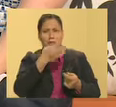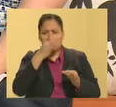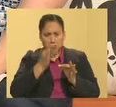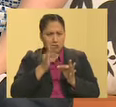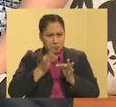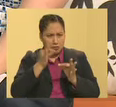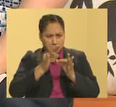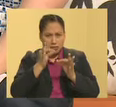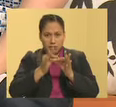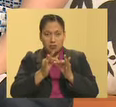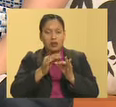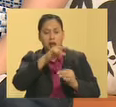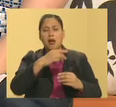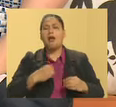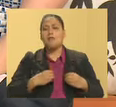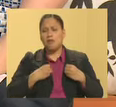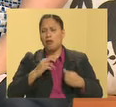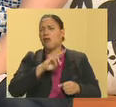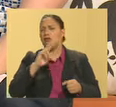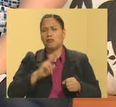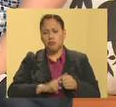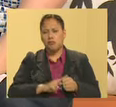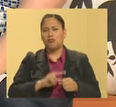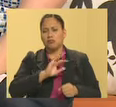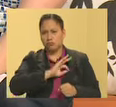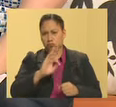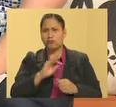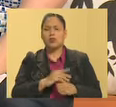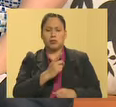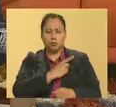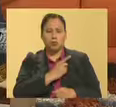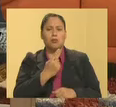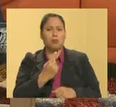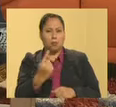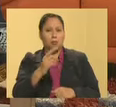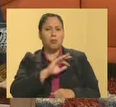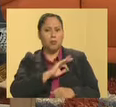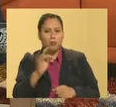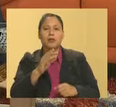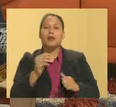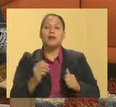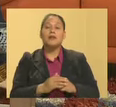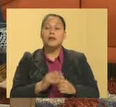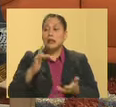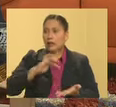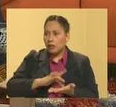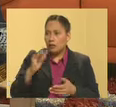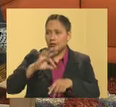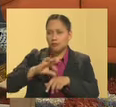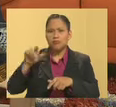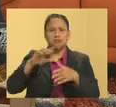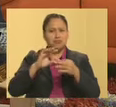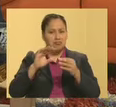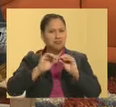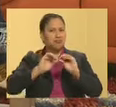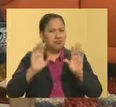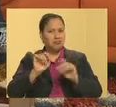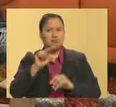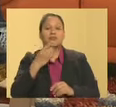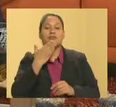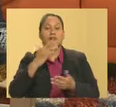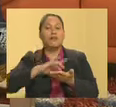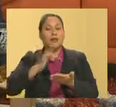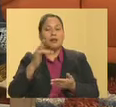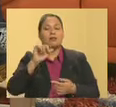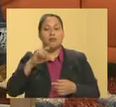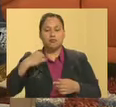la persona puede llegar a tener una vida completamente normal. Perfecto. Doctor, te agradecemos muchísimo que haya estado el día de hoy con nosotros. Gracias a ustedes. Gracias, te esperamos,